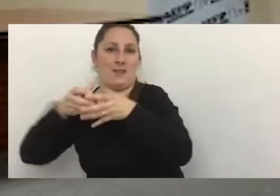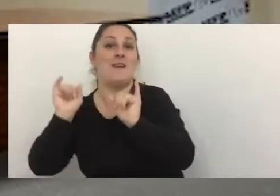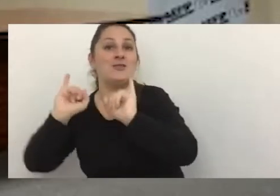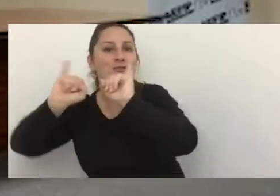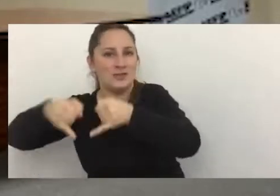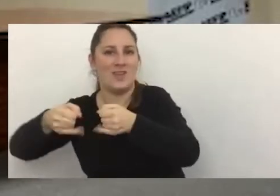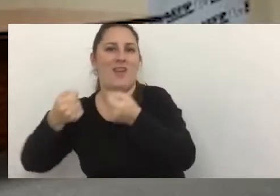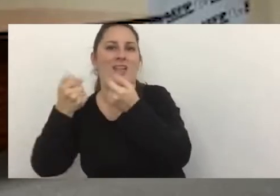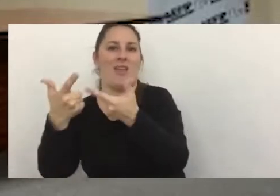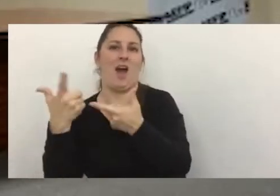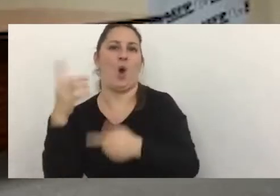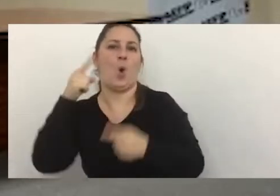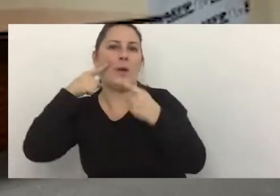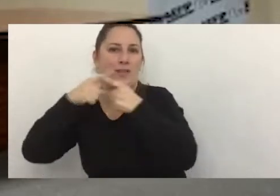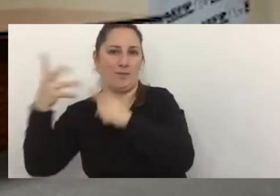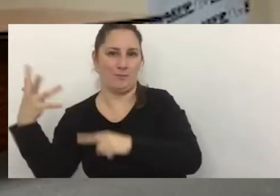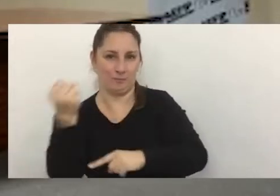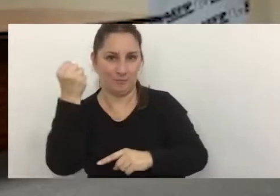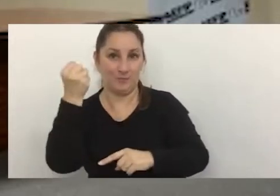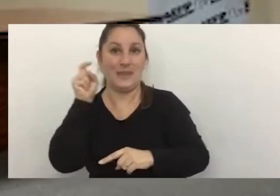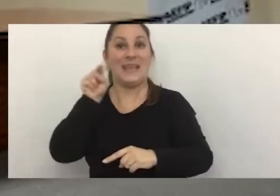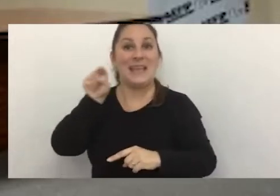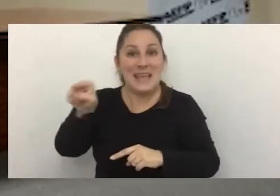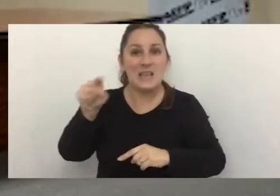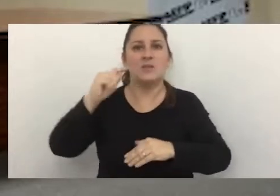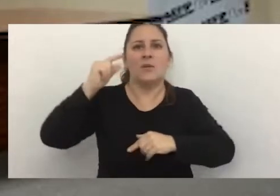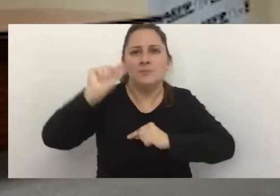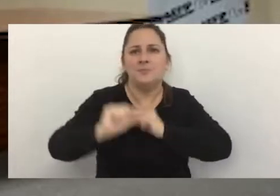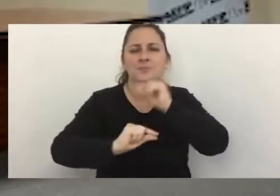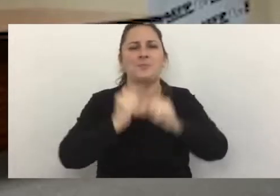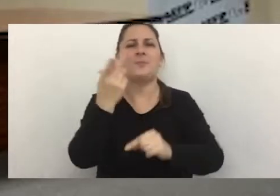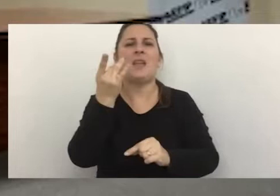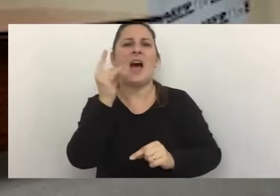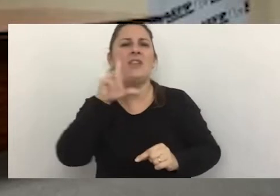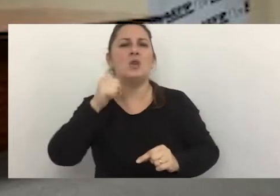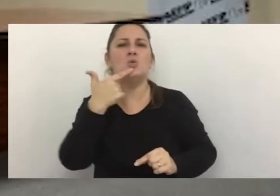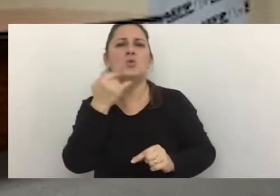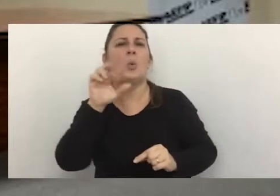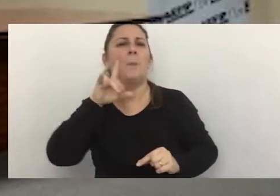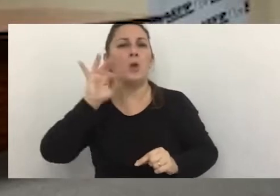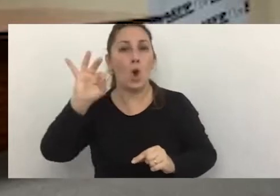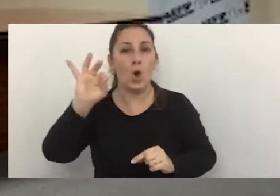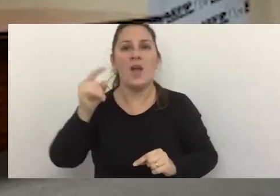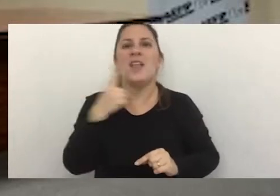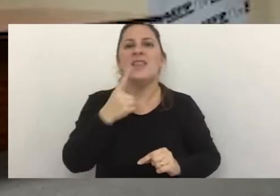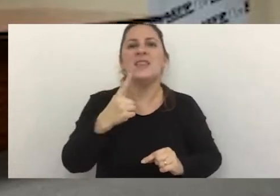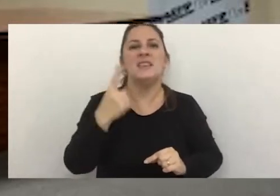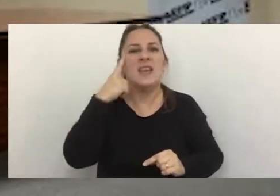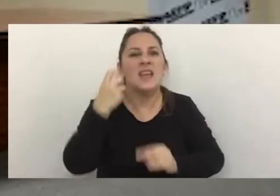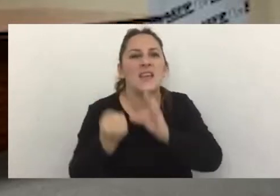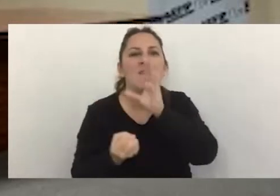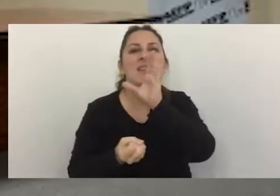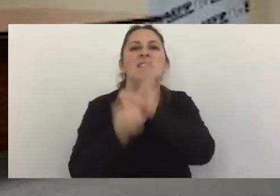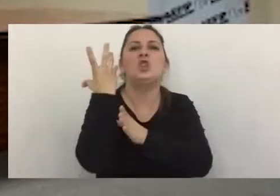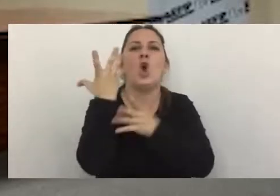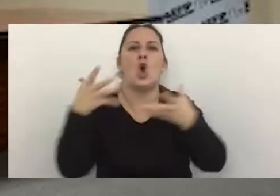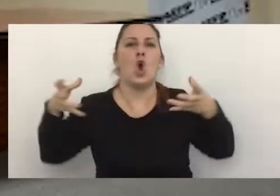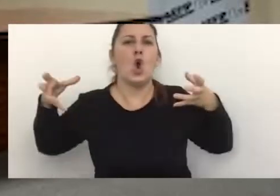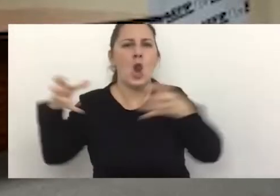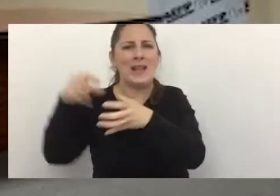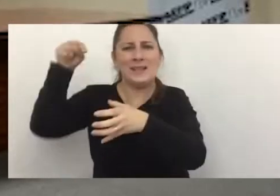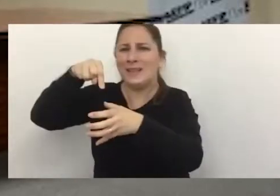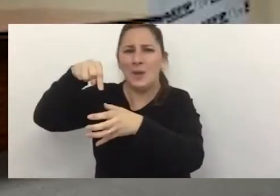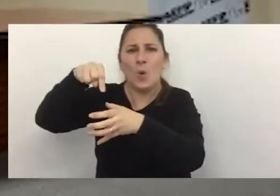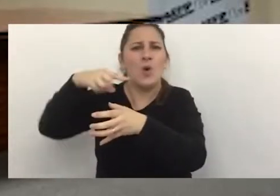la construcción, lo que Alain Supiot, un autor francés, que dice la invención de lo colectivo. Es el fenómeno